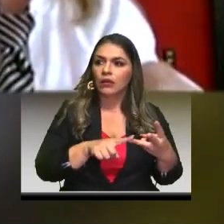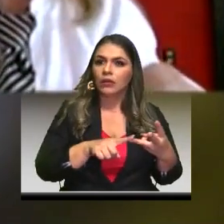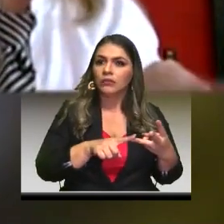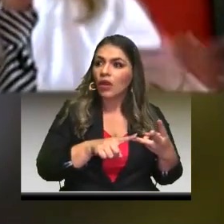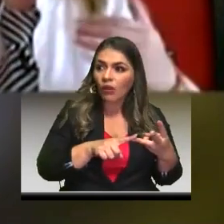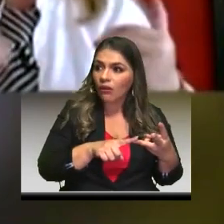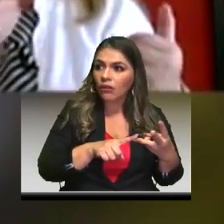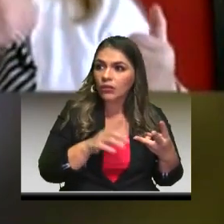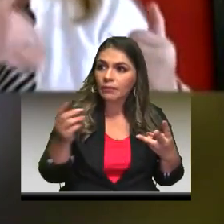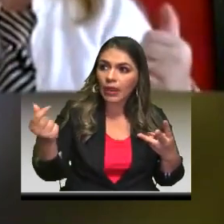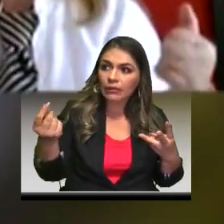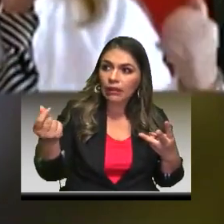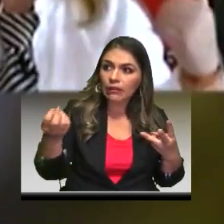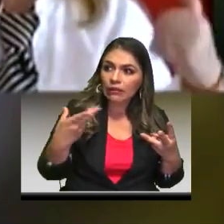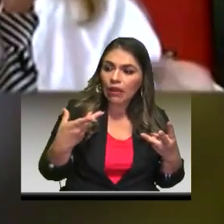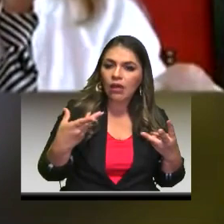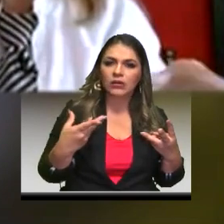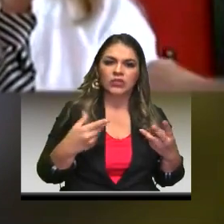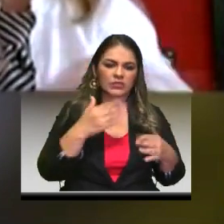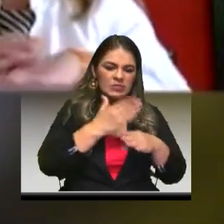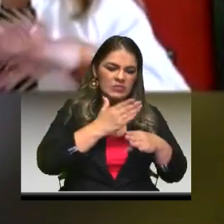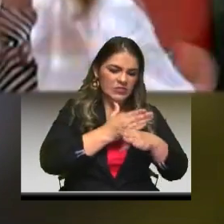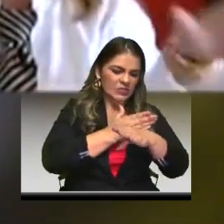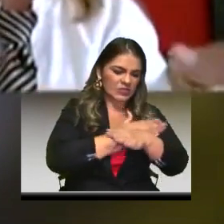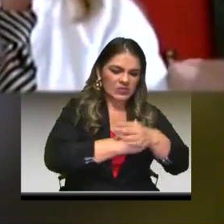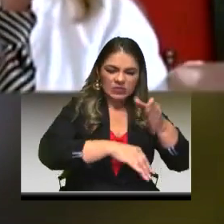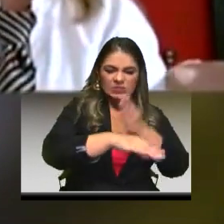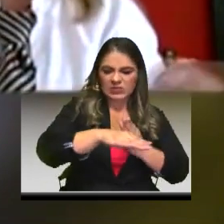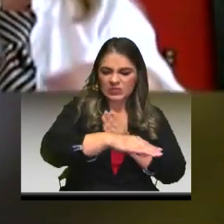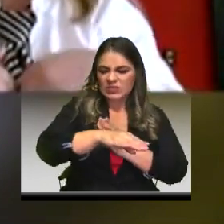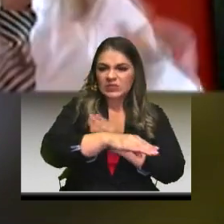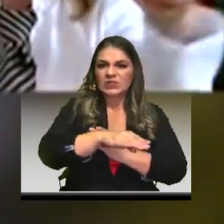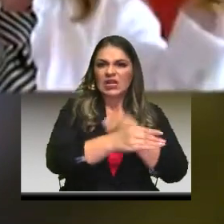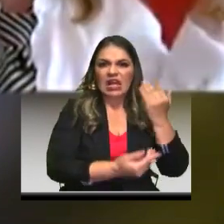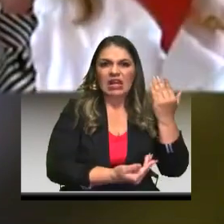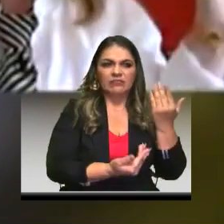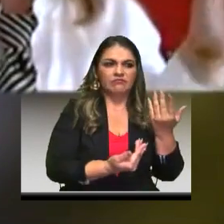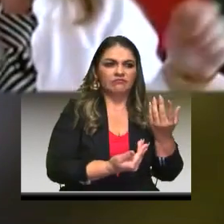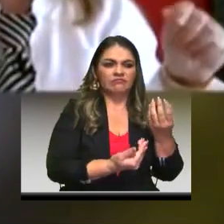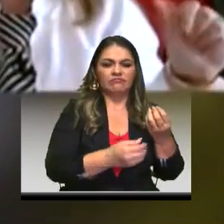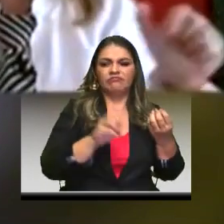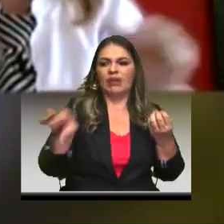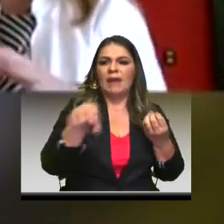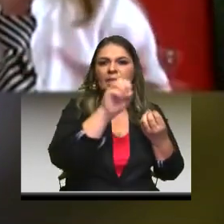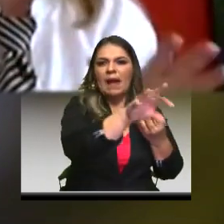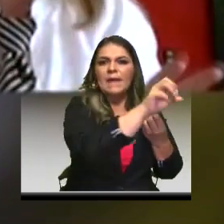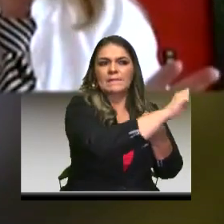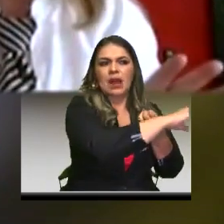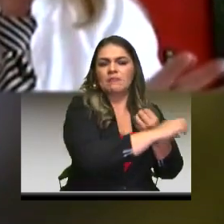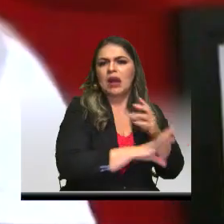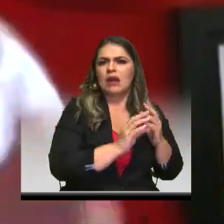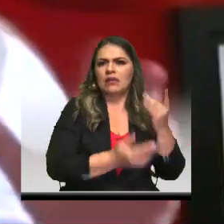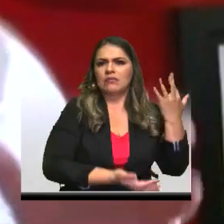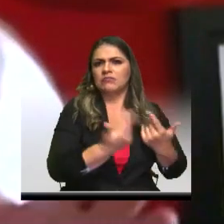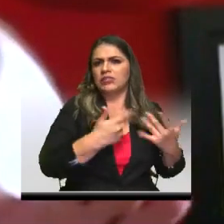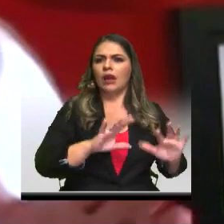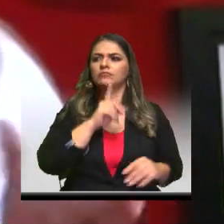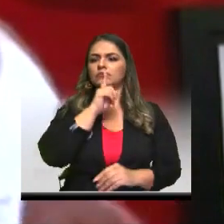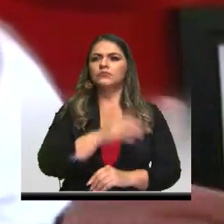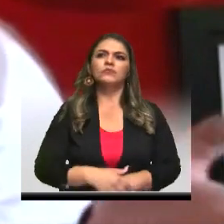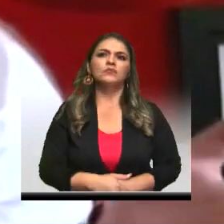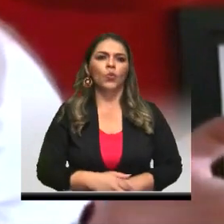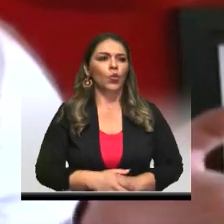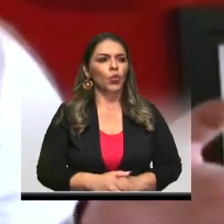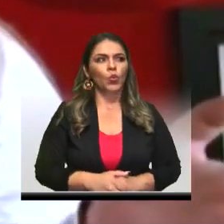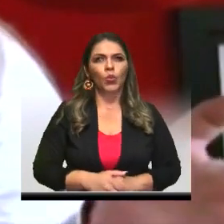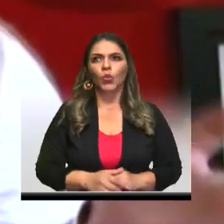Después la mato, después la mutilo, la desmiembro y luego voy y la esparzo por ahí y se acabó. Si por